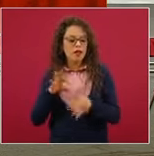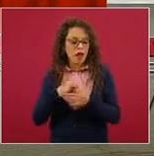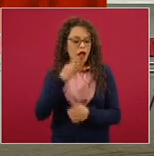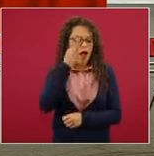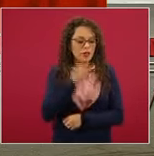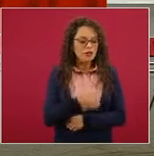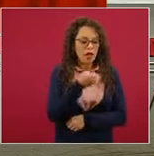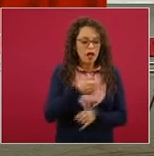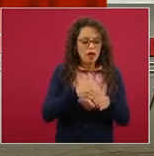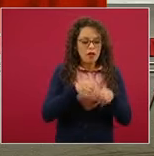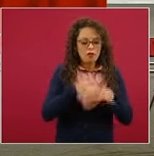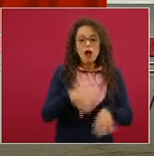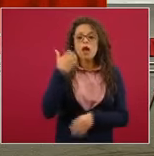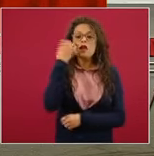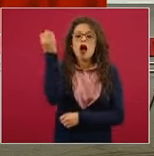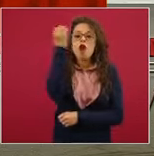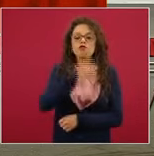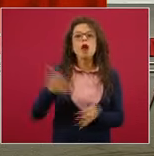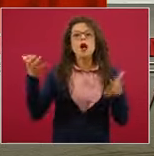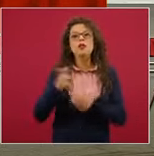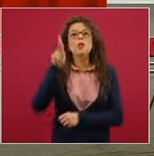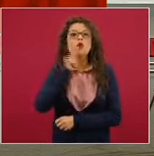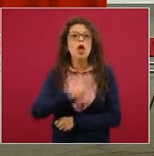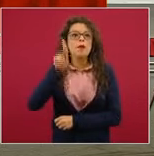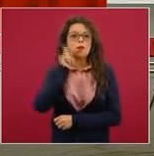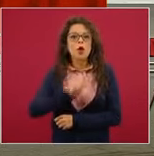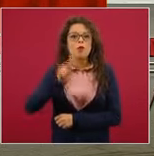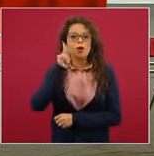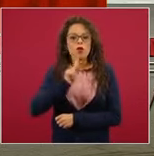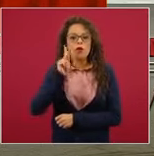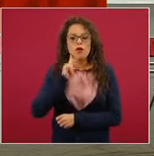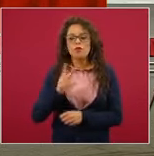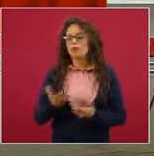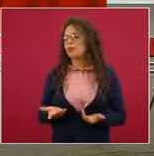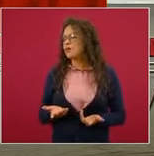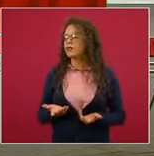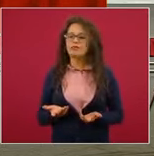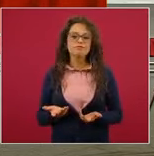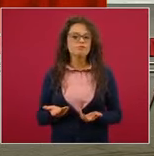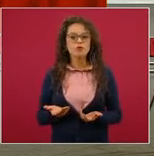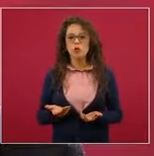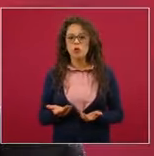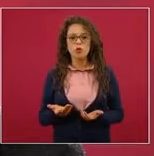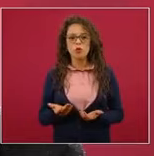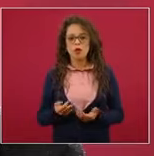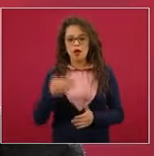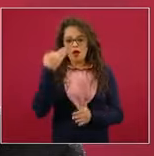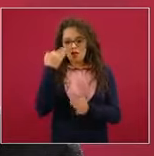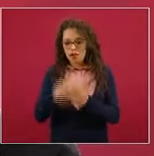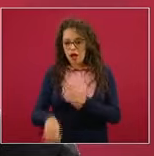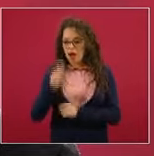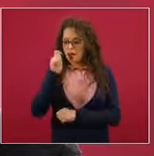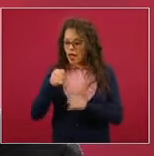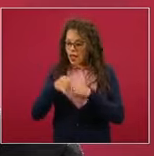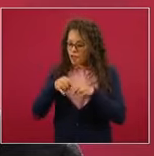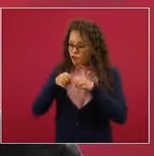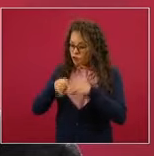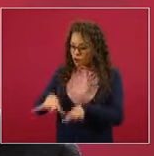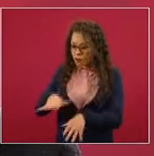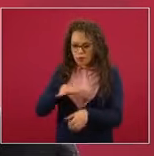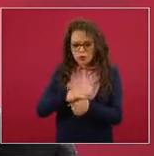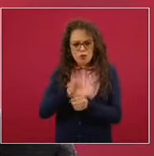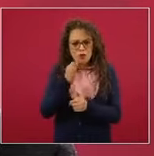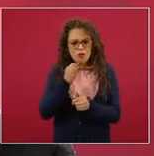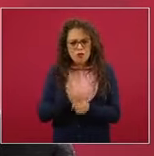de hacer pruebas y hacer pruebas y hacer pruebas, y se pierde toda esta dimensión tan amplia de la información epidemiológica. Entonces, sí,